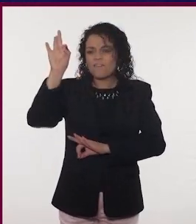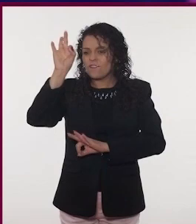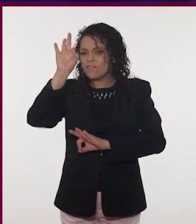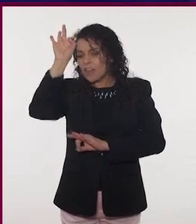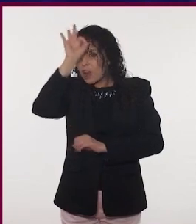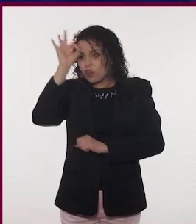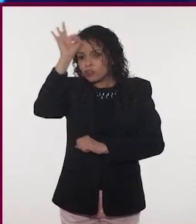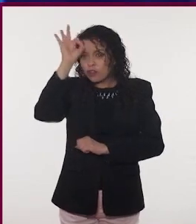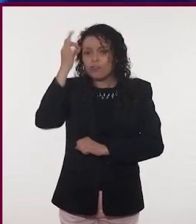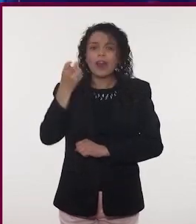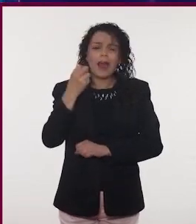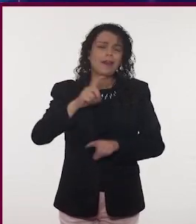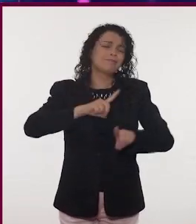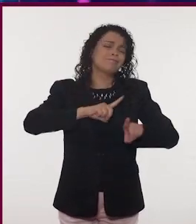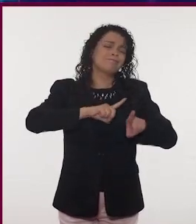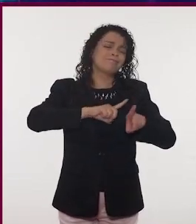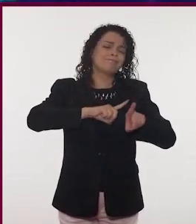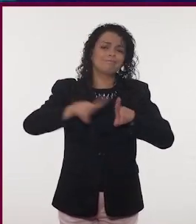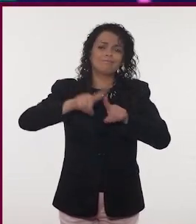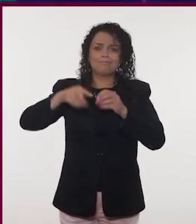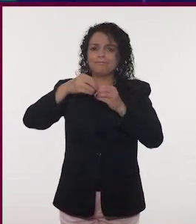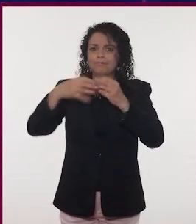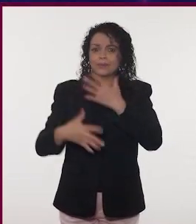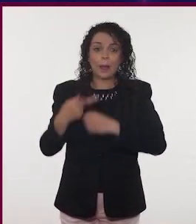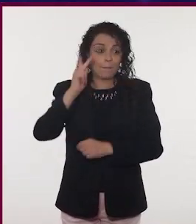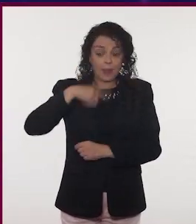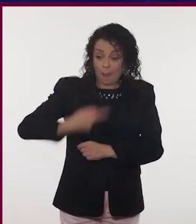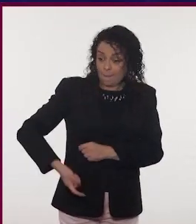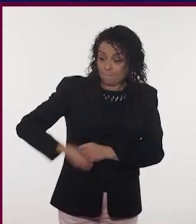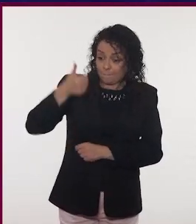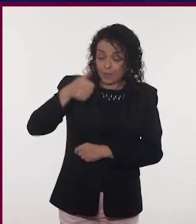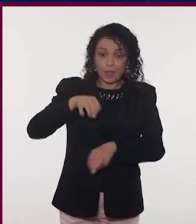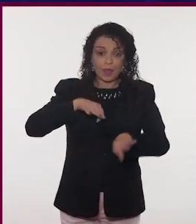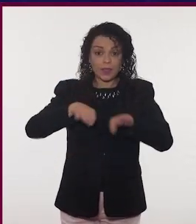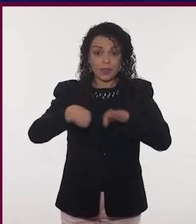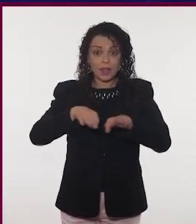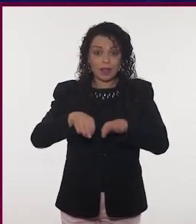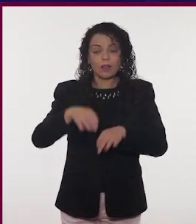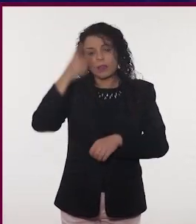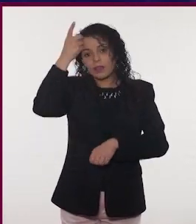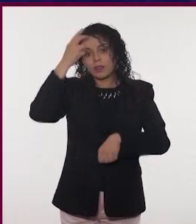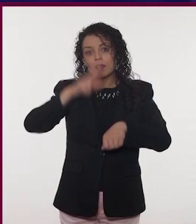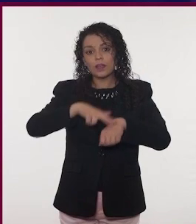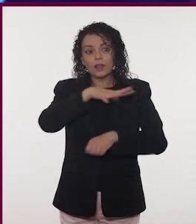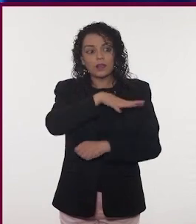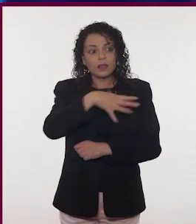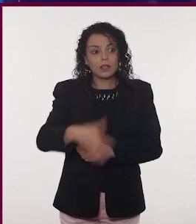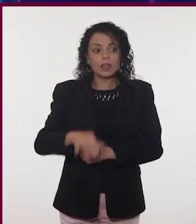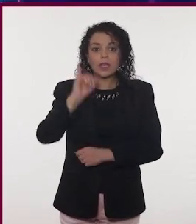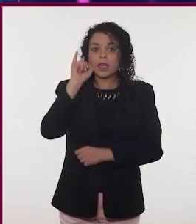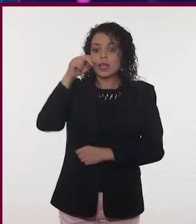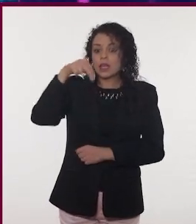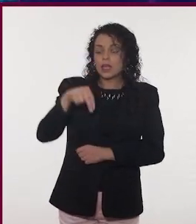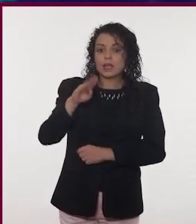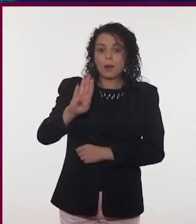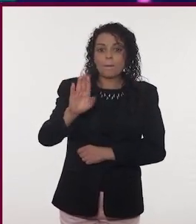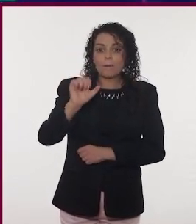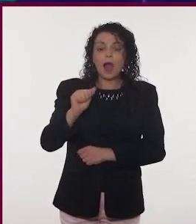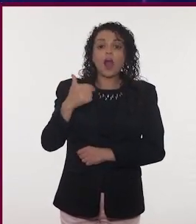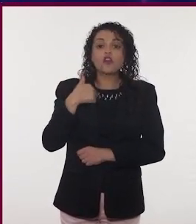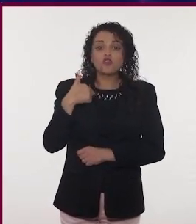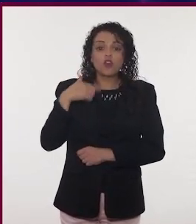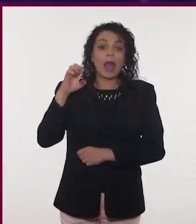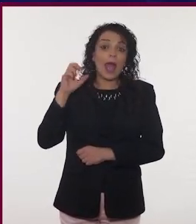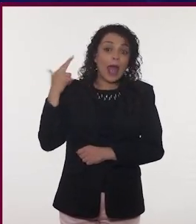versátil. Pero mi primer trabajo fue en la Dirección General del IMBA, yo era asistente